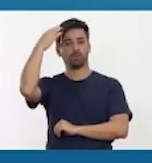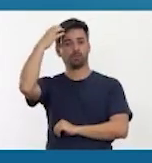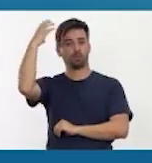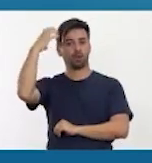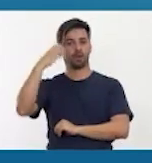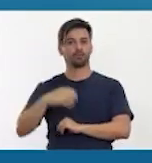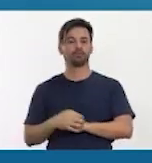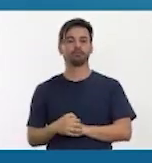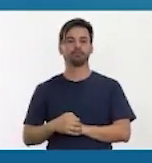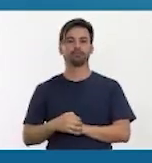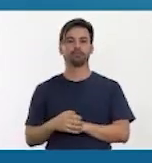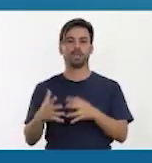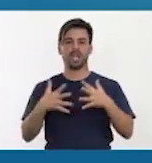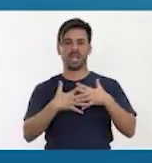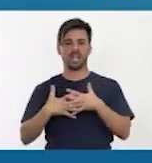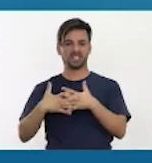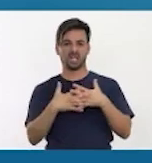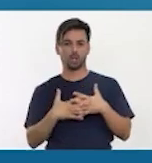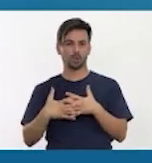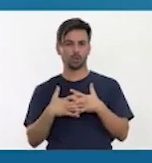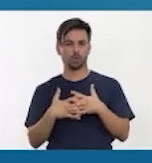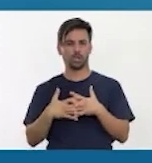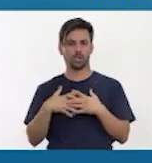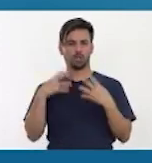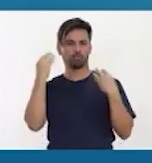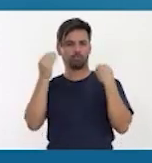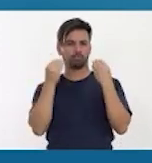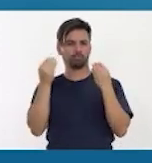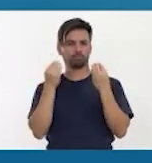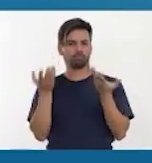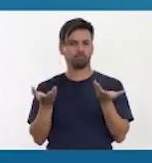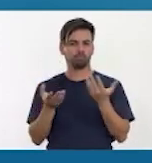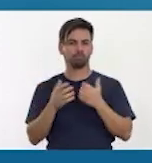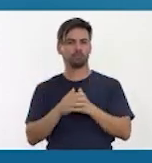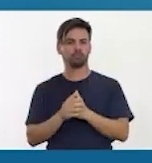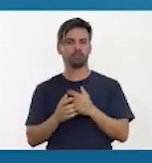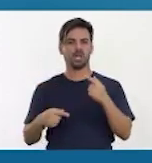la posición de los Estados Unidos y la reacción interna,